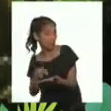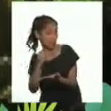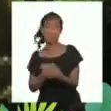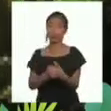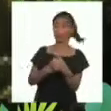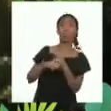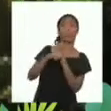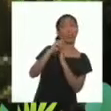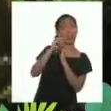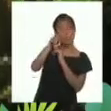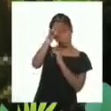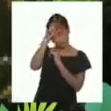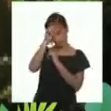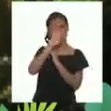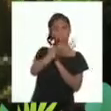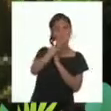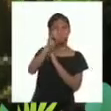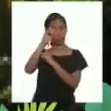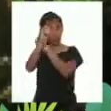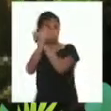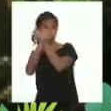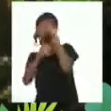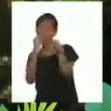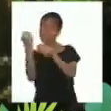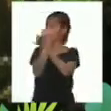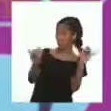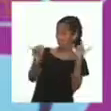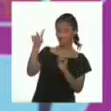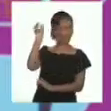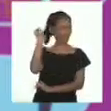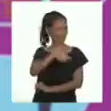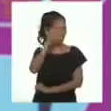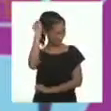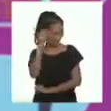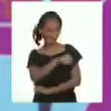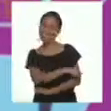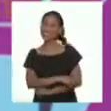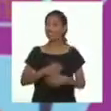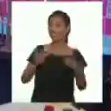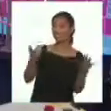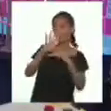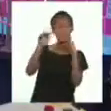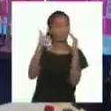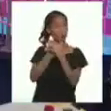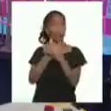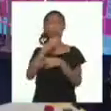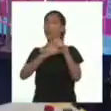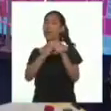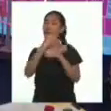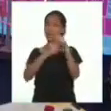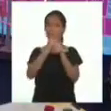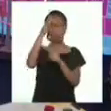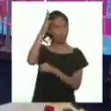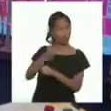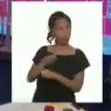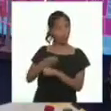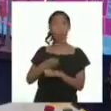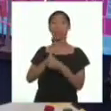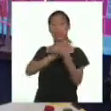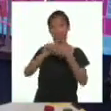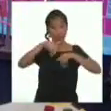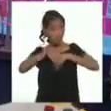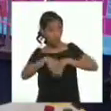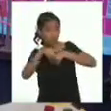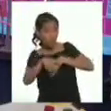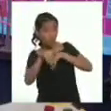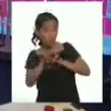los 200 años de la independencia del Perú. ¡Eso es! Todos los años celebramos en julio